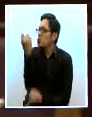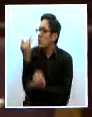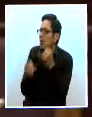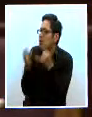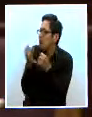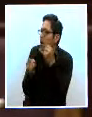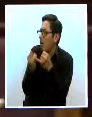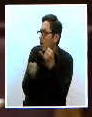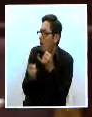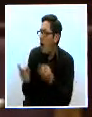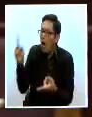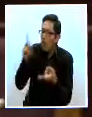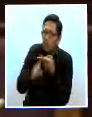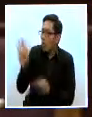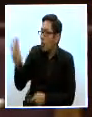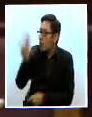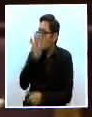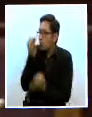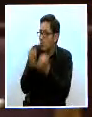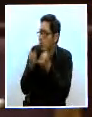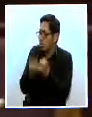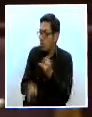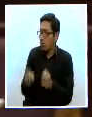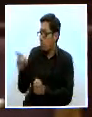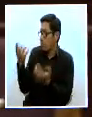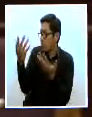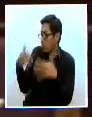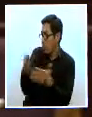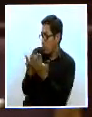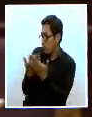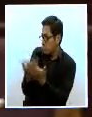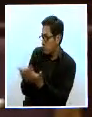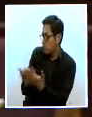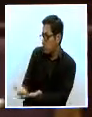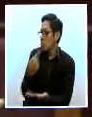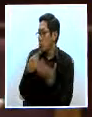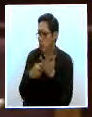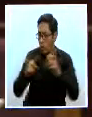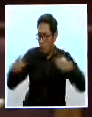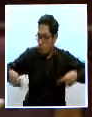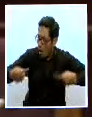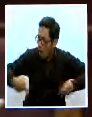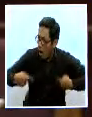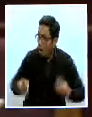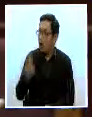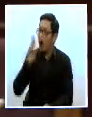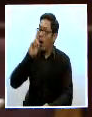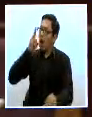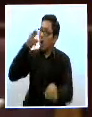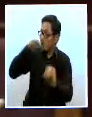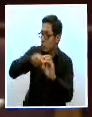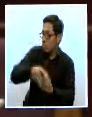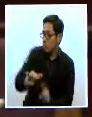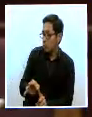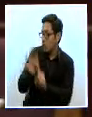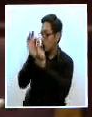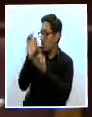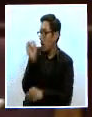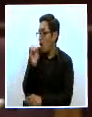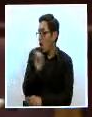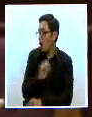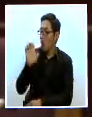cuarenta y cuatro centavos que eso sí están justificados con el tema del uso de las llantas la utilización de la gasolina especial y extra pero sobre